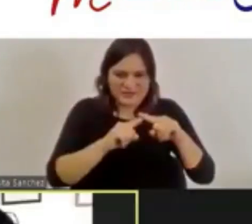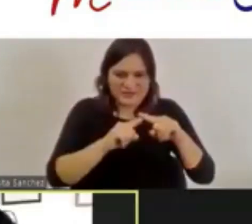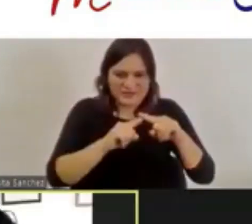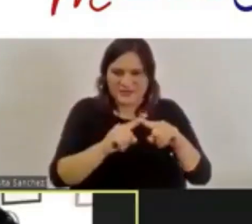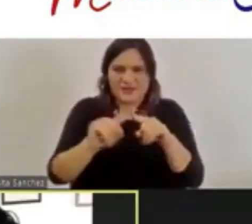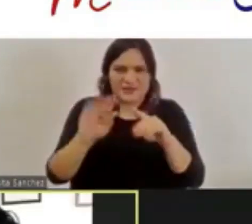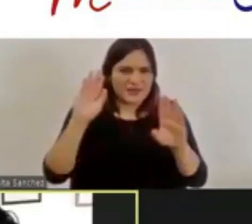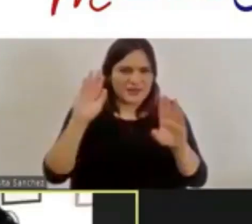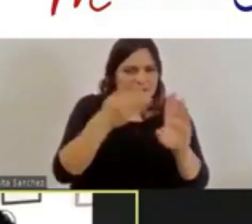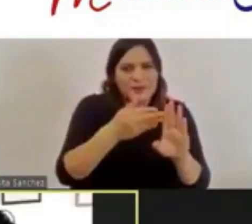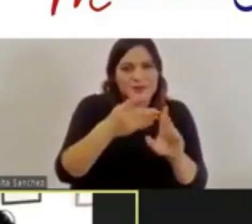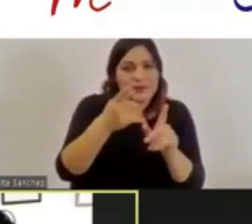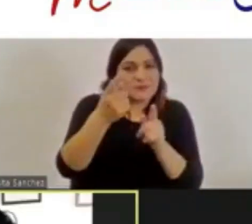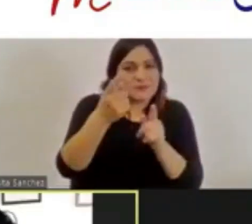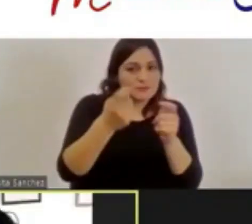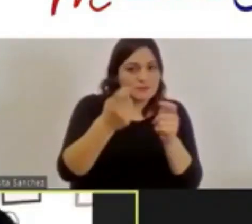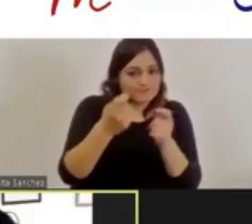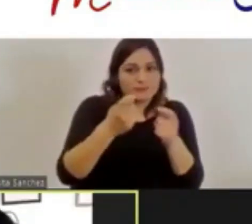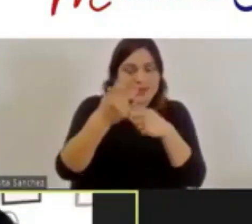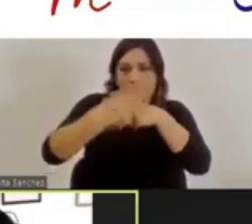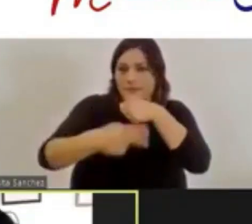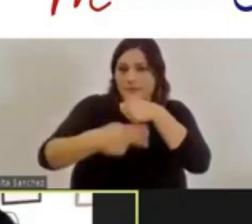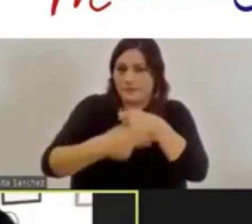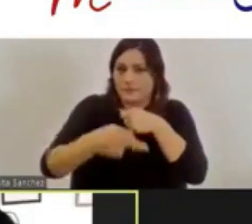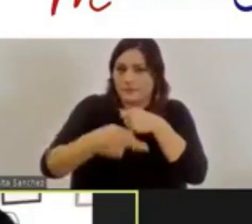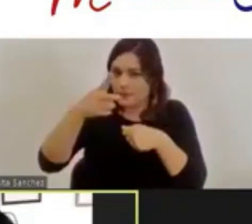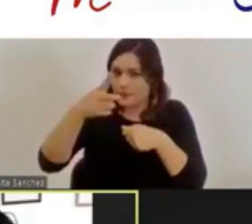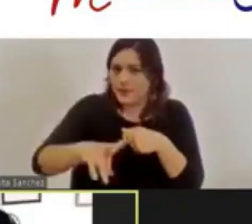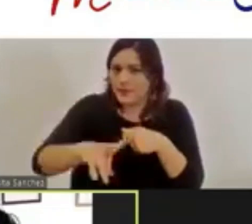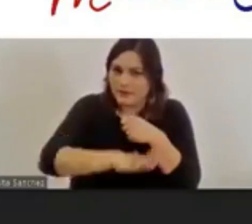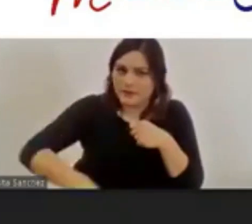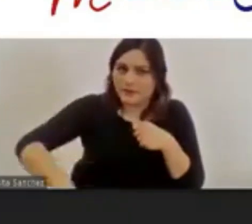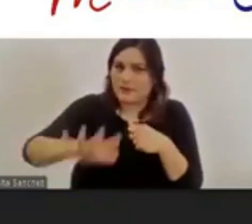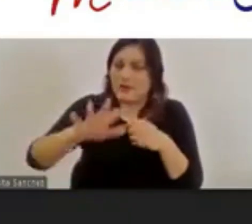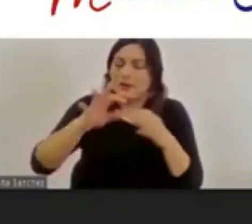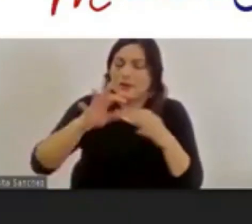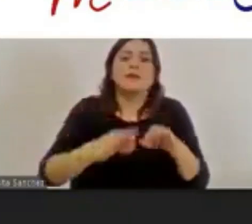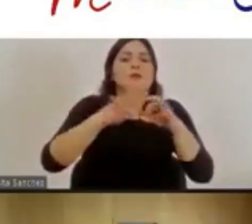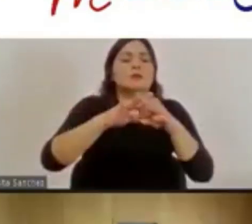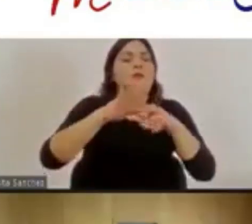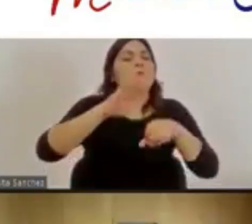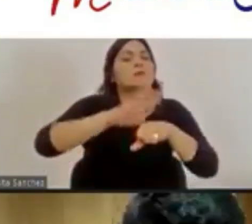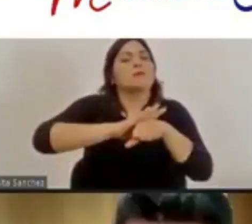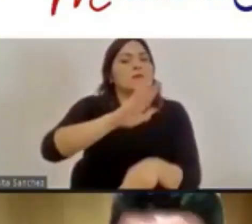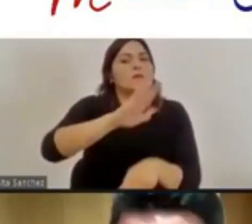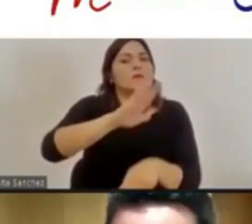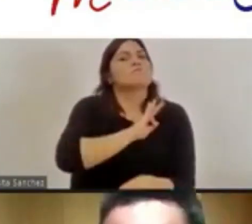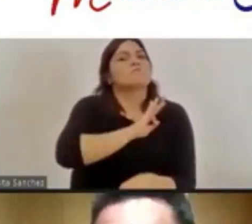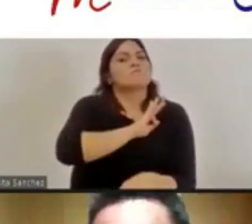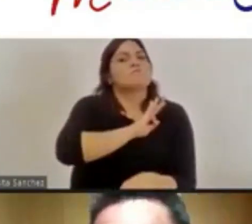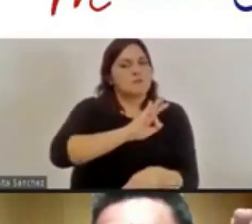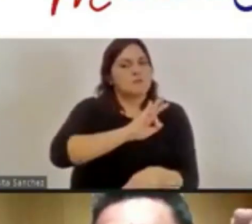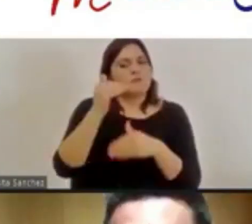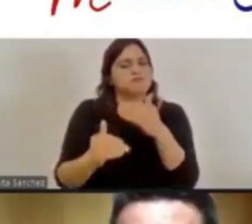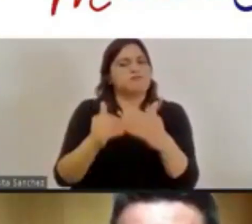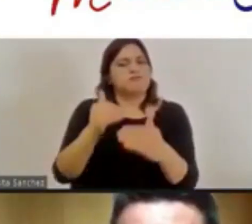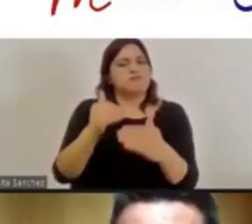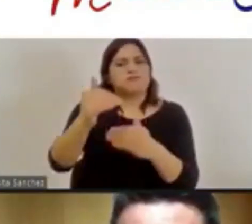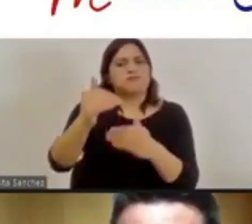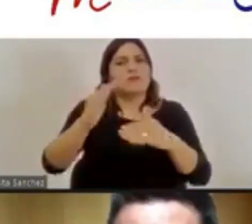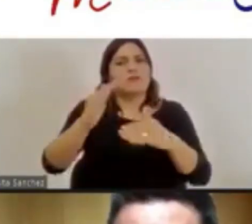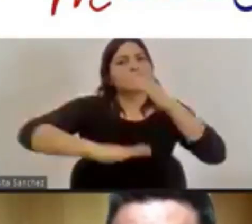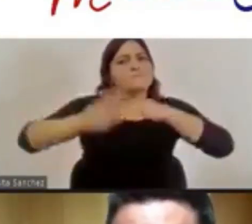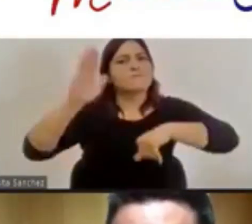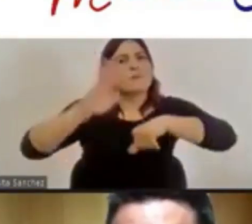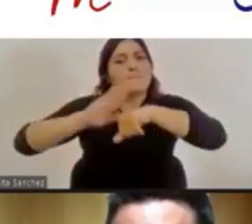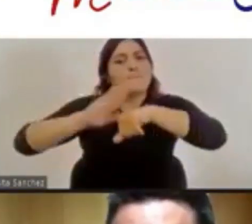pues es básico porque si de verdad queremos avanzar en este terreno. Entonces, pues muchísimas felicidades y muchas gracias